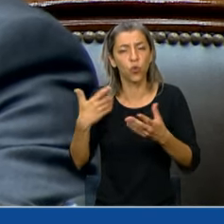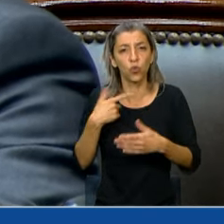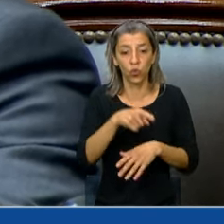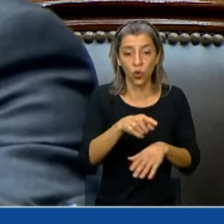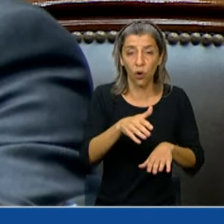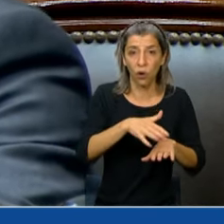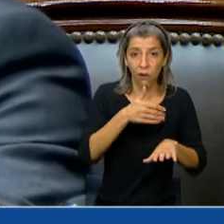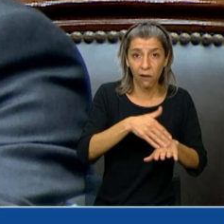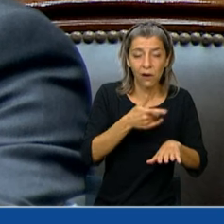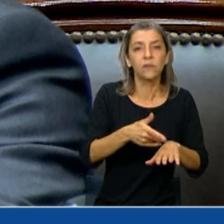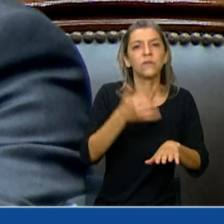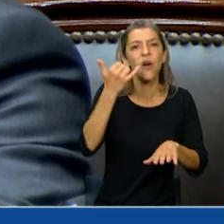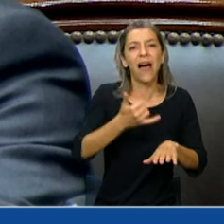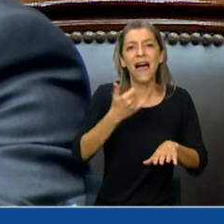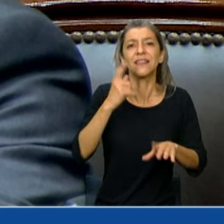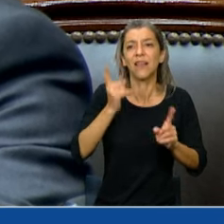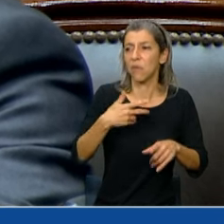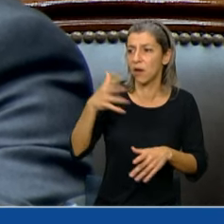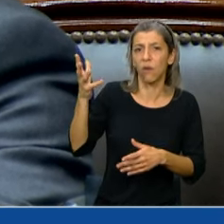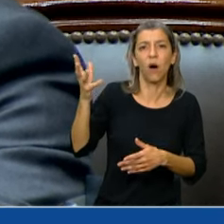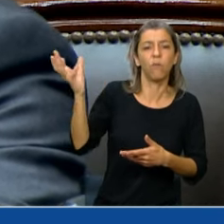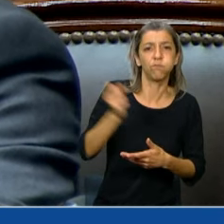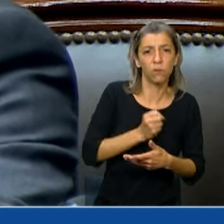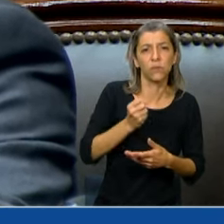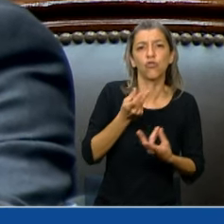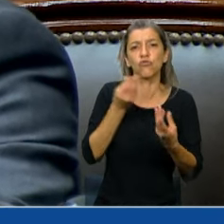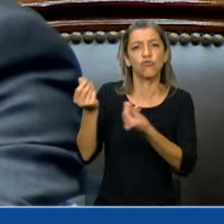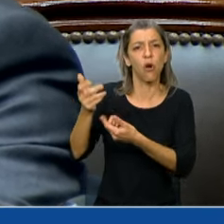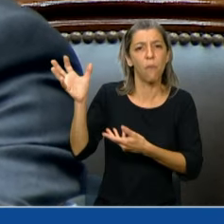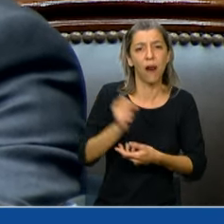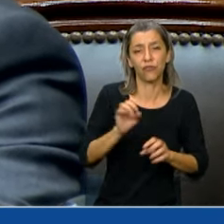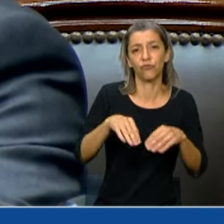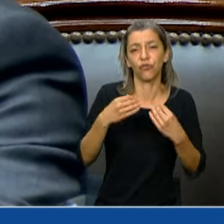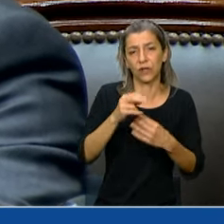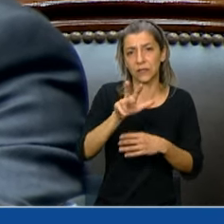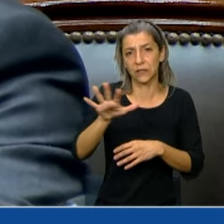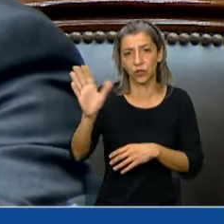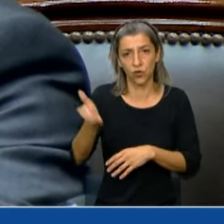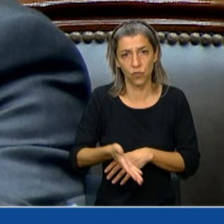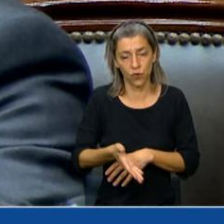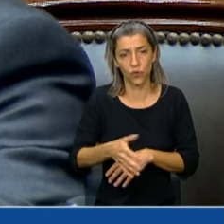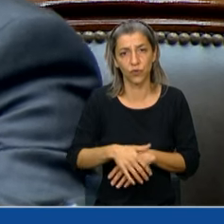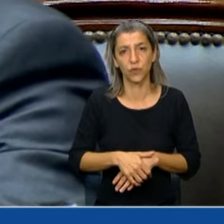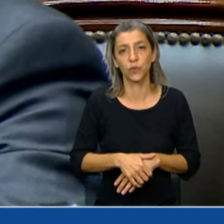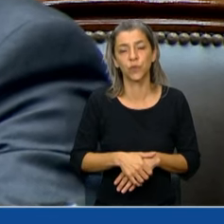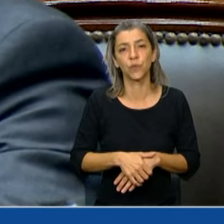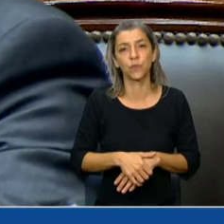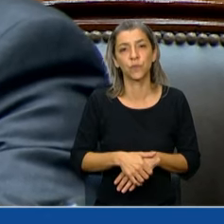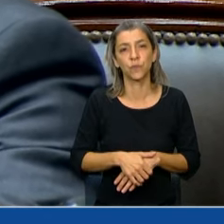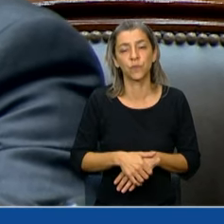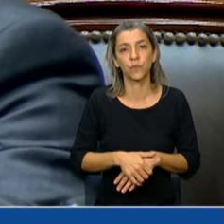máximo de importación que permite la omc 3% sin embargo